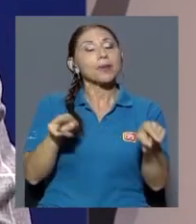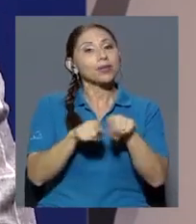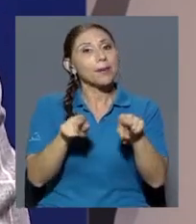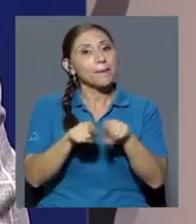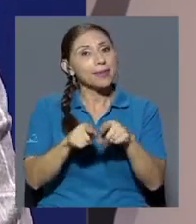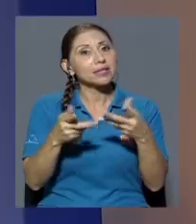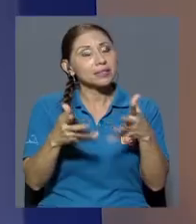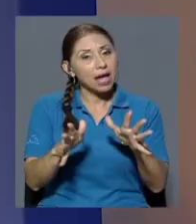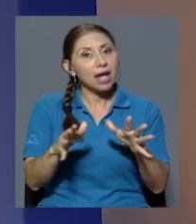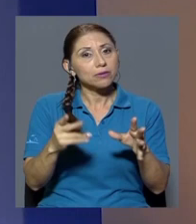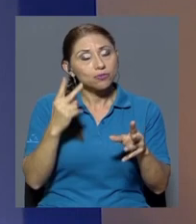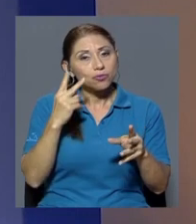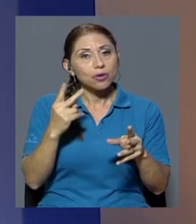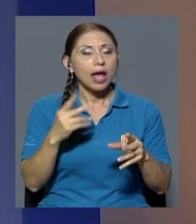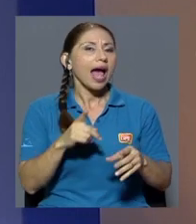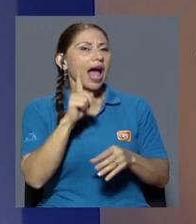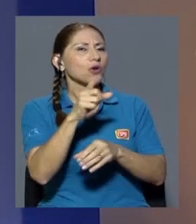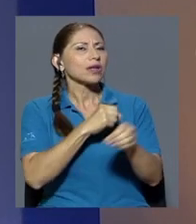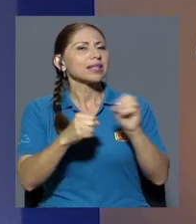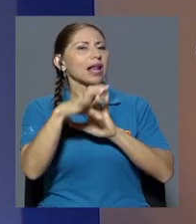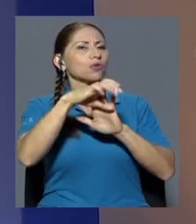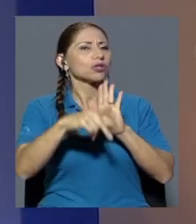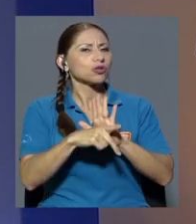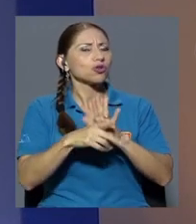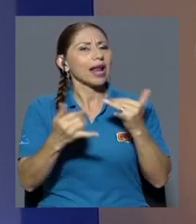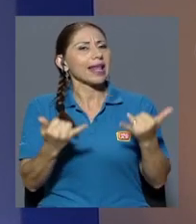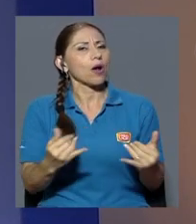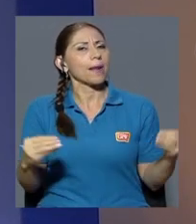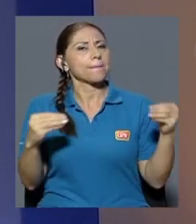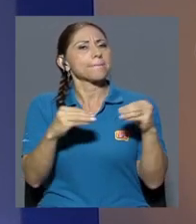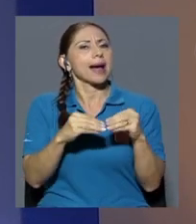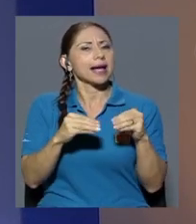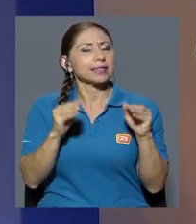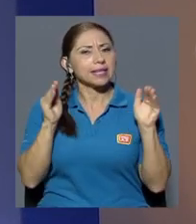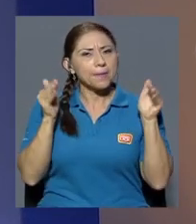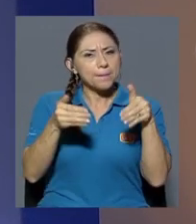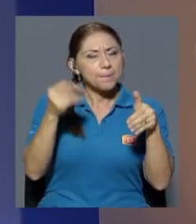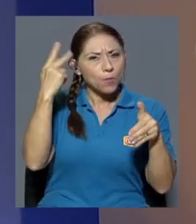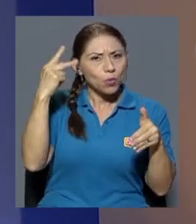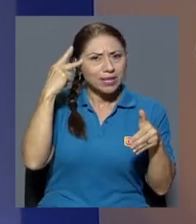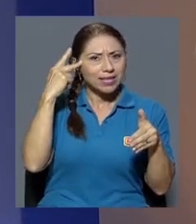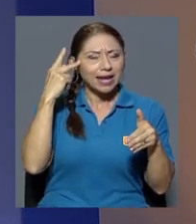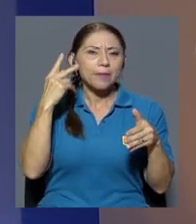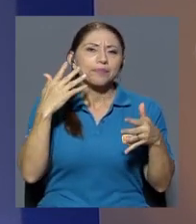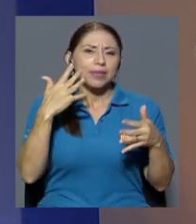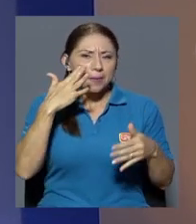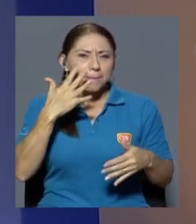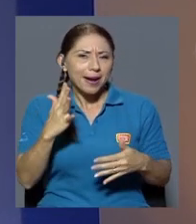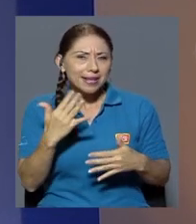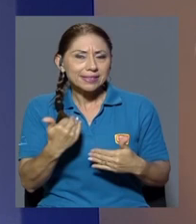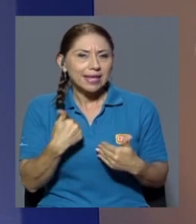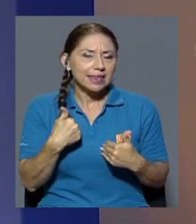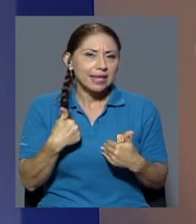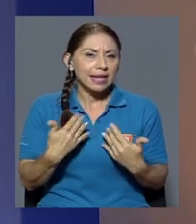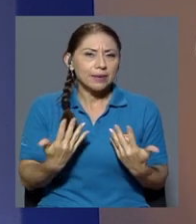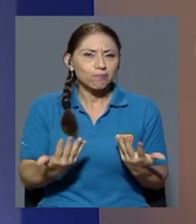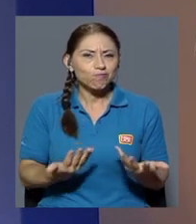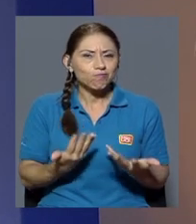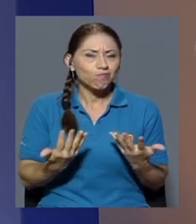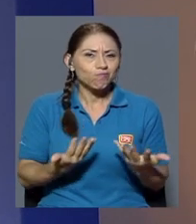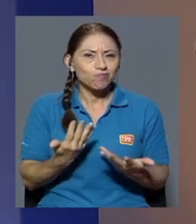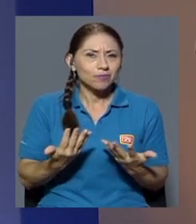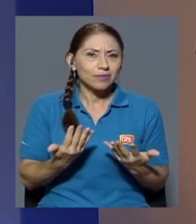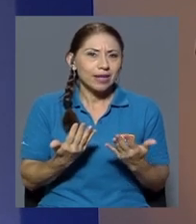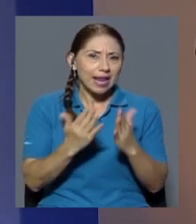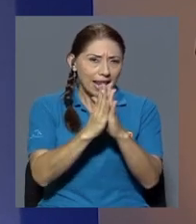integración que hay una sala constitucional que de repente se ha convertido más en política y hasta parece que tiene en